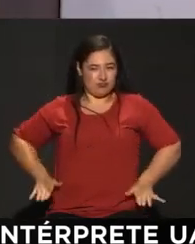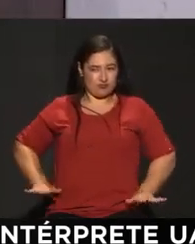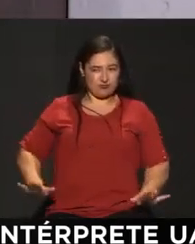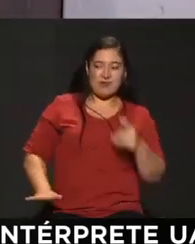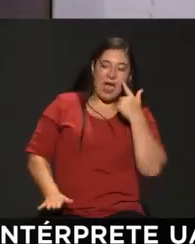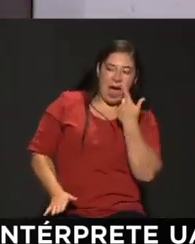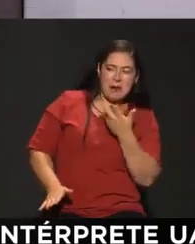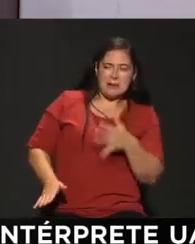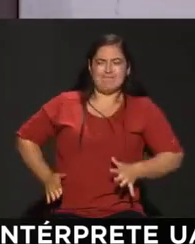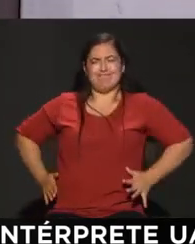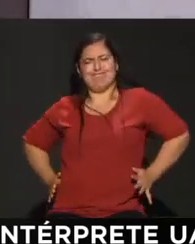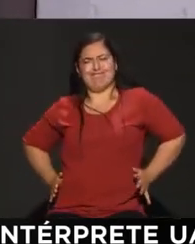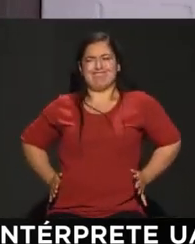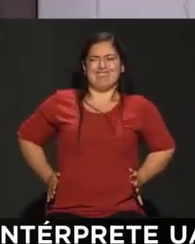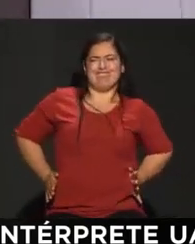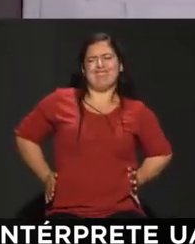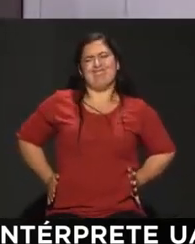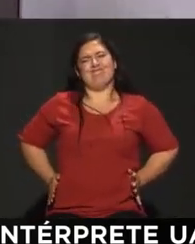pegada. Que no me da.